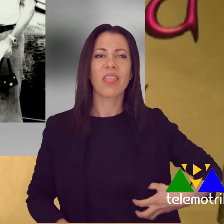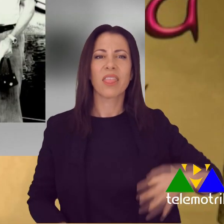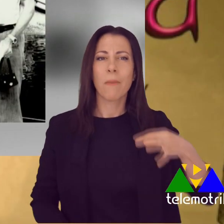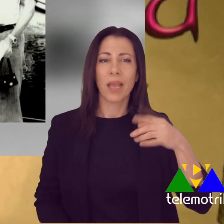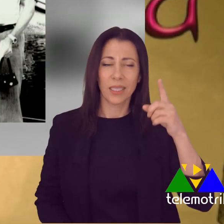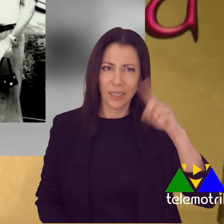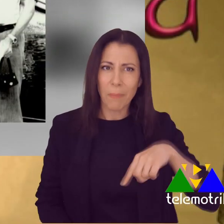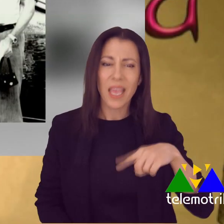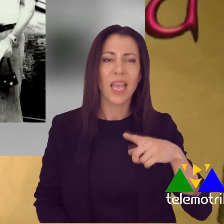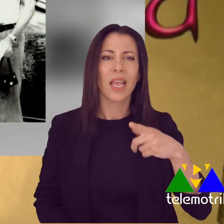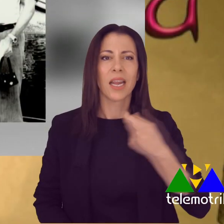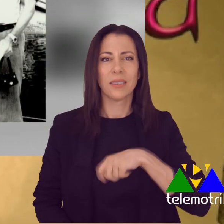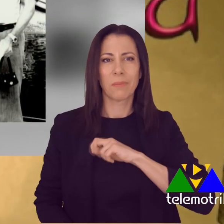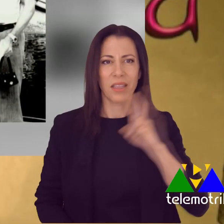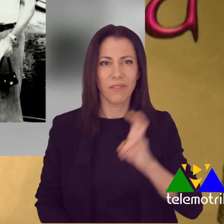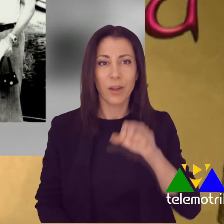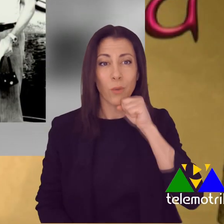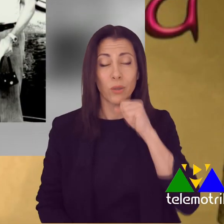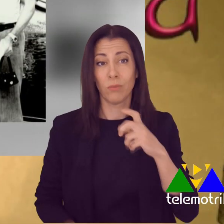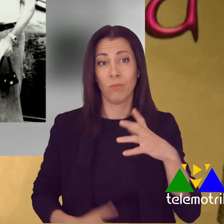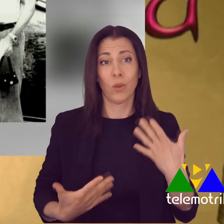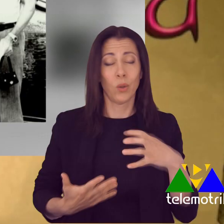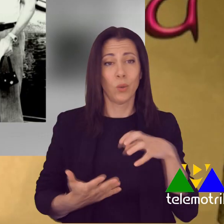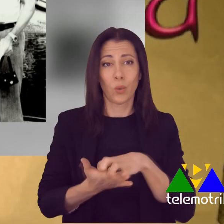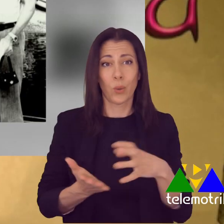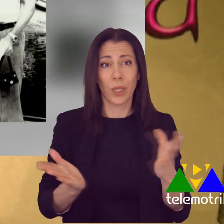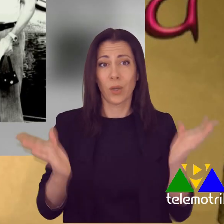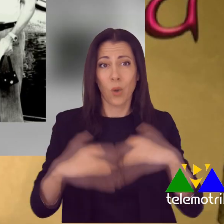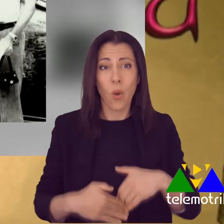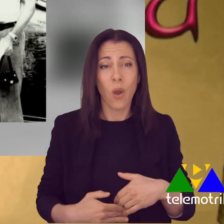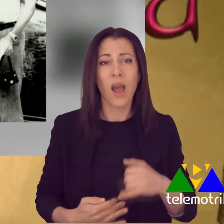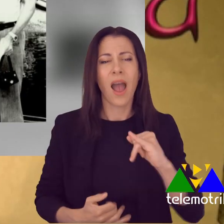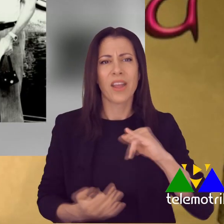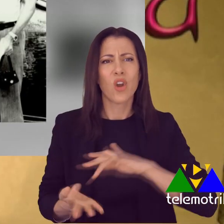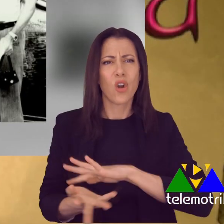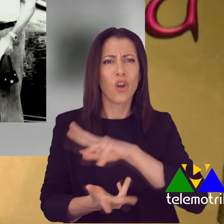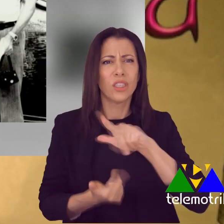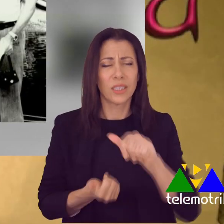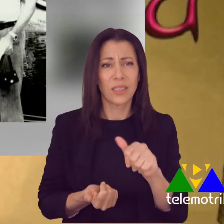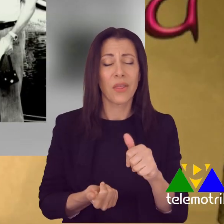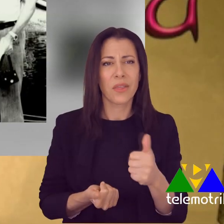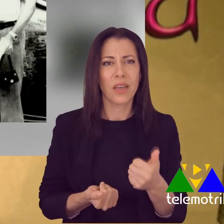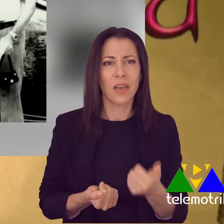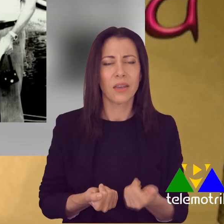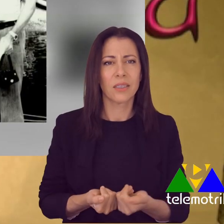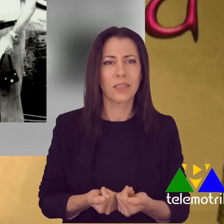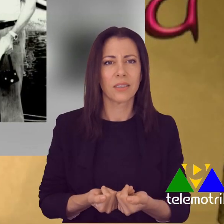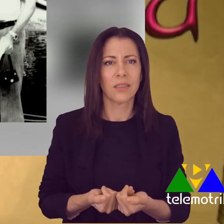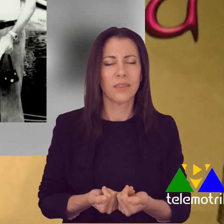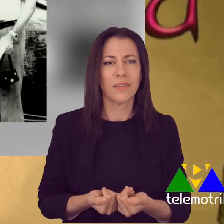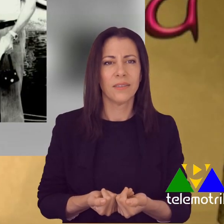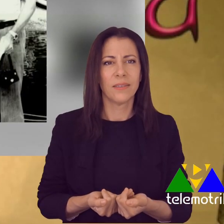vienen a Motril, donde es decir que indudablemente hay noticias que